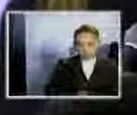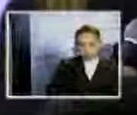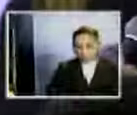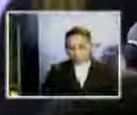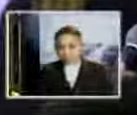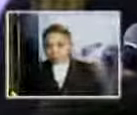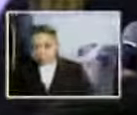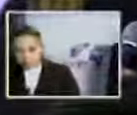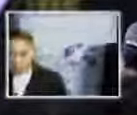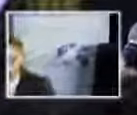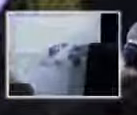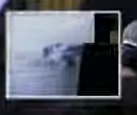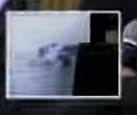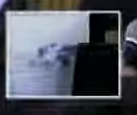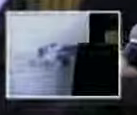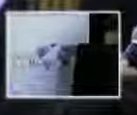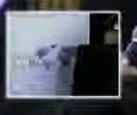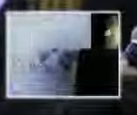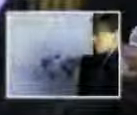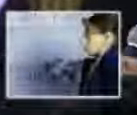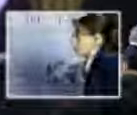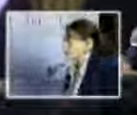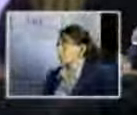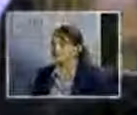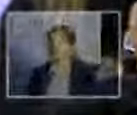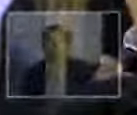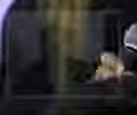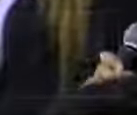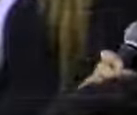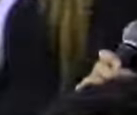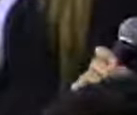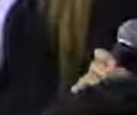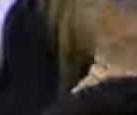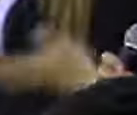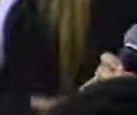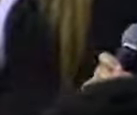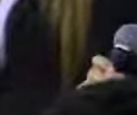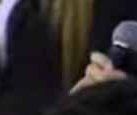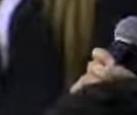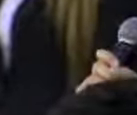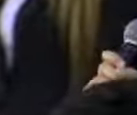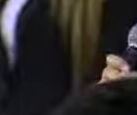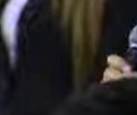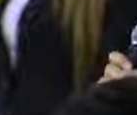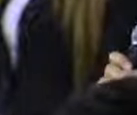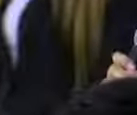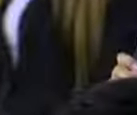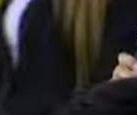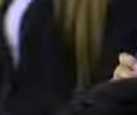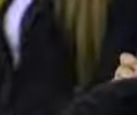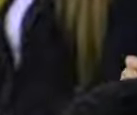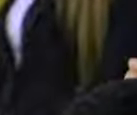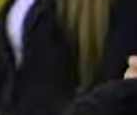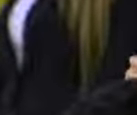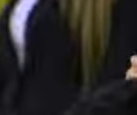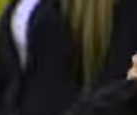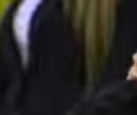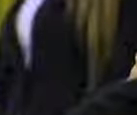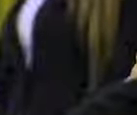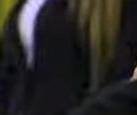dos preguntas rápidas. Una, especialmente hacia la doctora Virginia. ¿Cuál es su